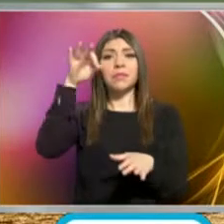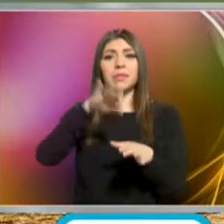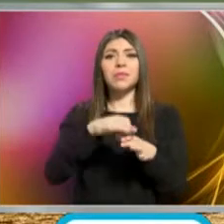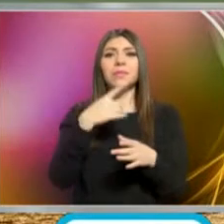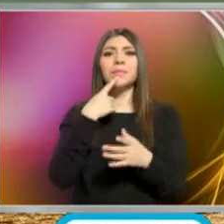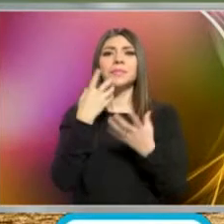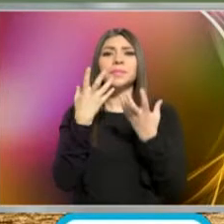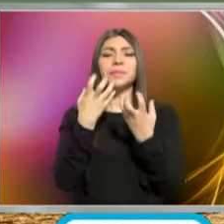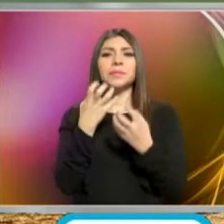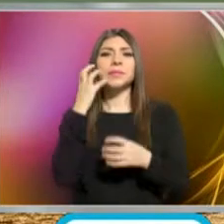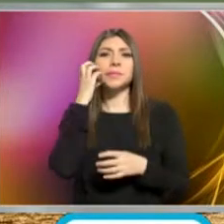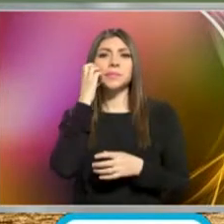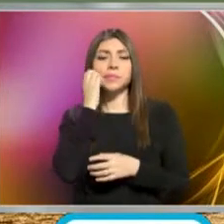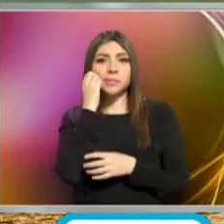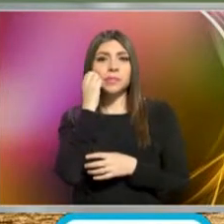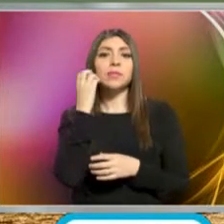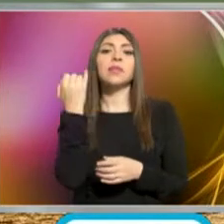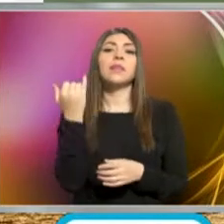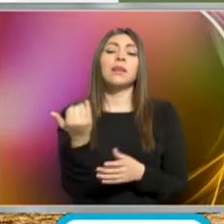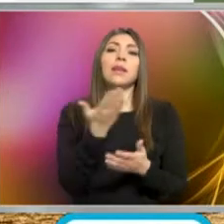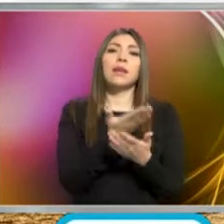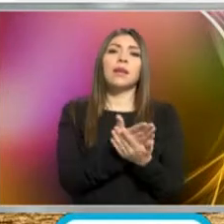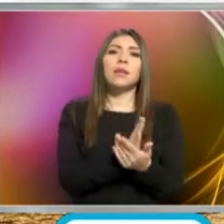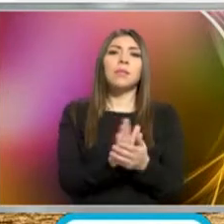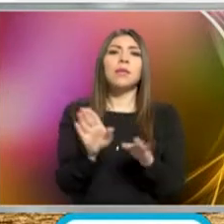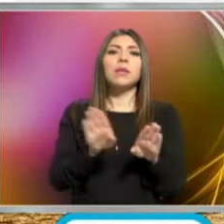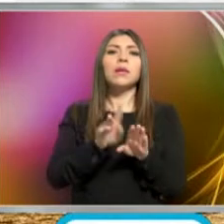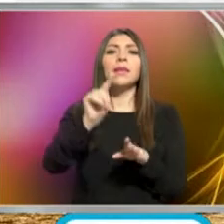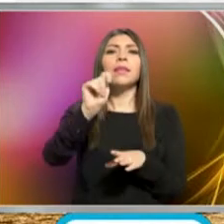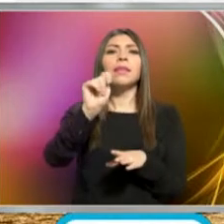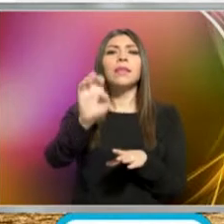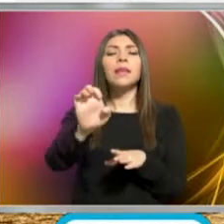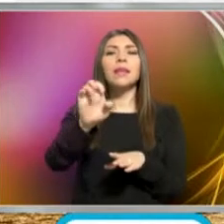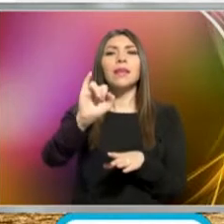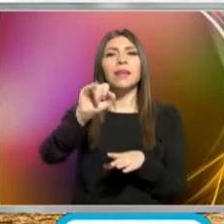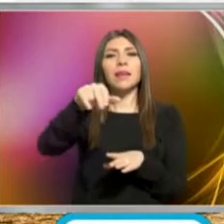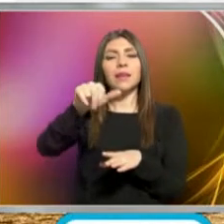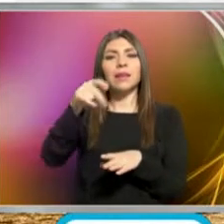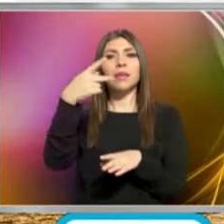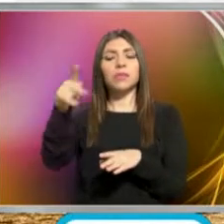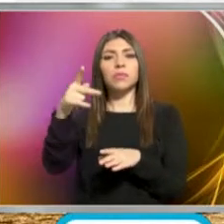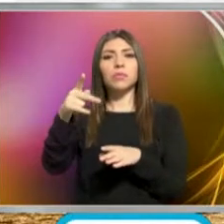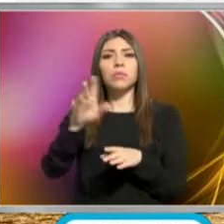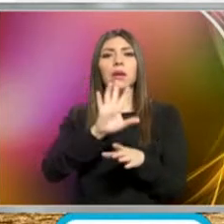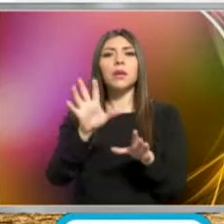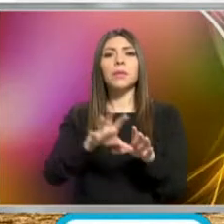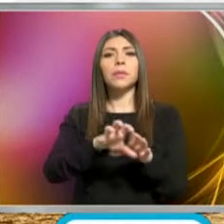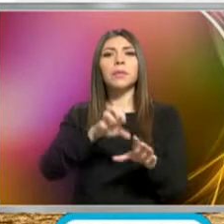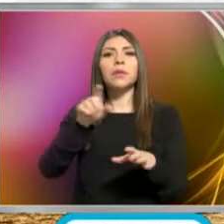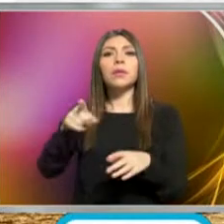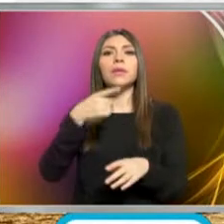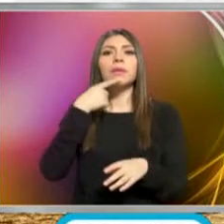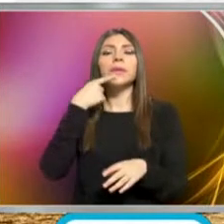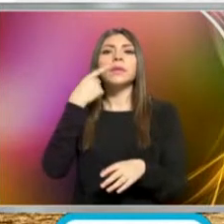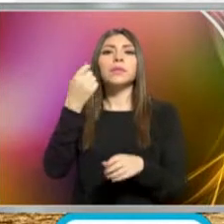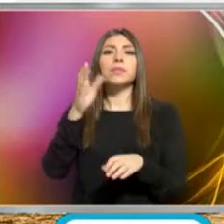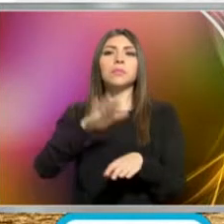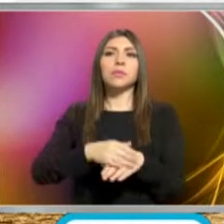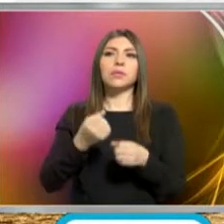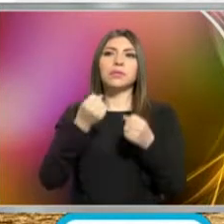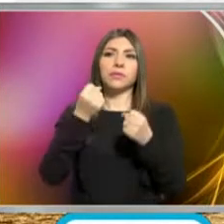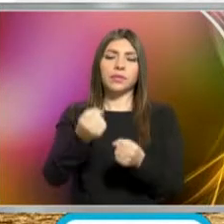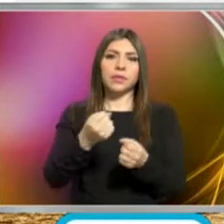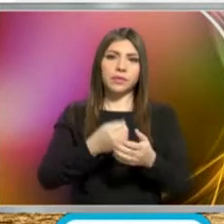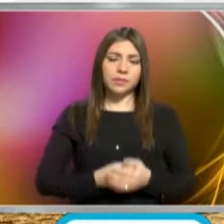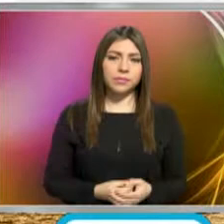muy amargo, se puede absorber mucho la teína y entonces sí puede estar más concentrado. Tal vez ese ha sido el error que yo he